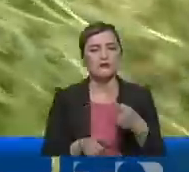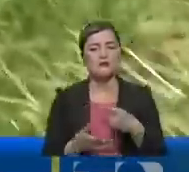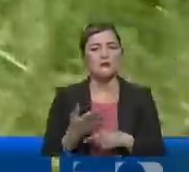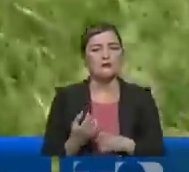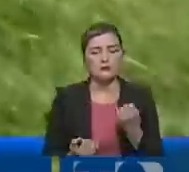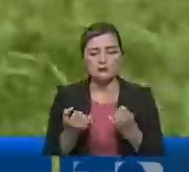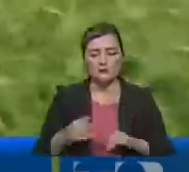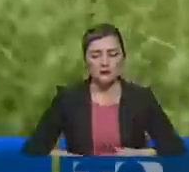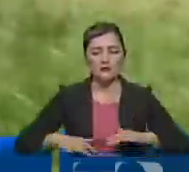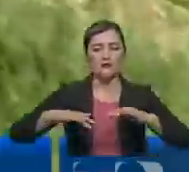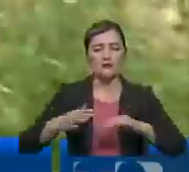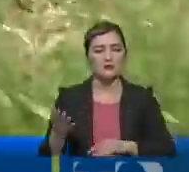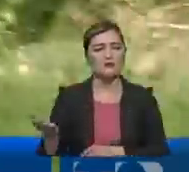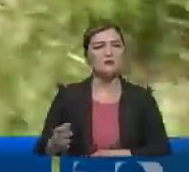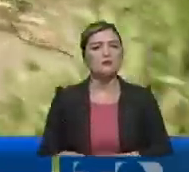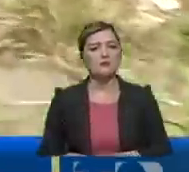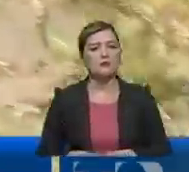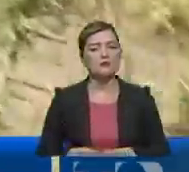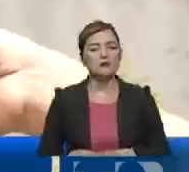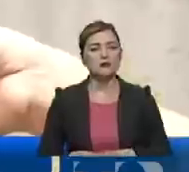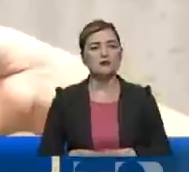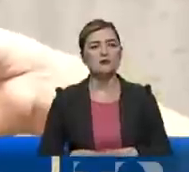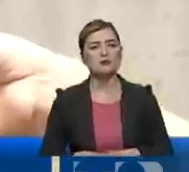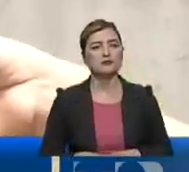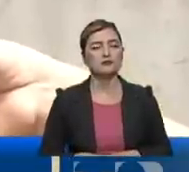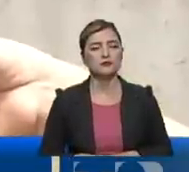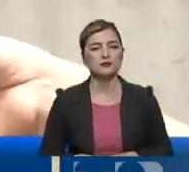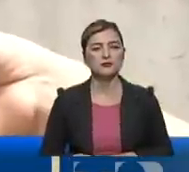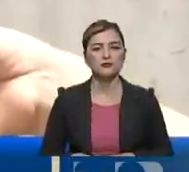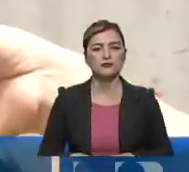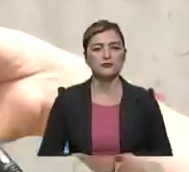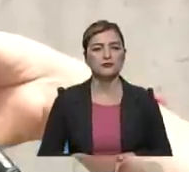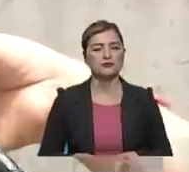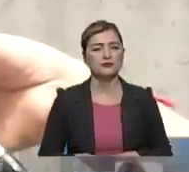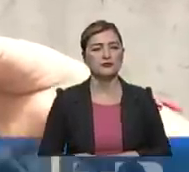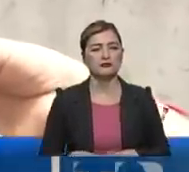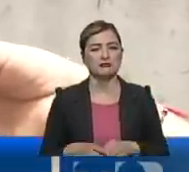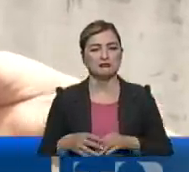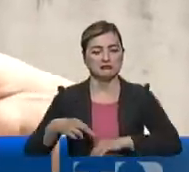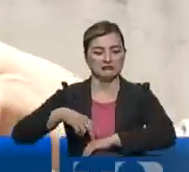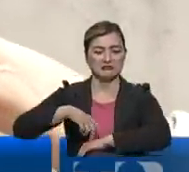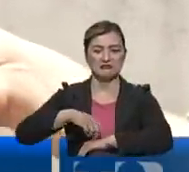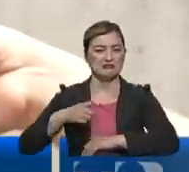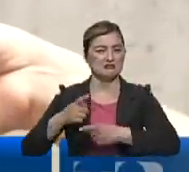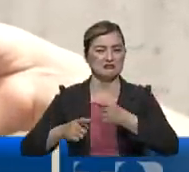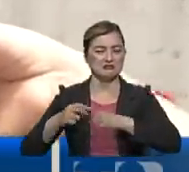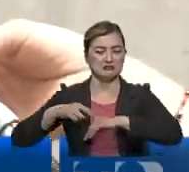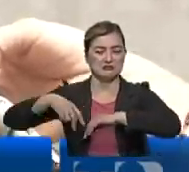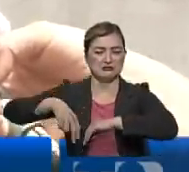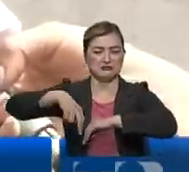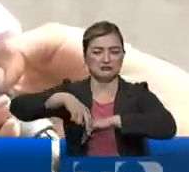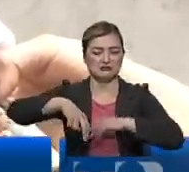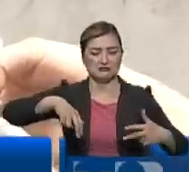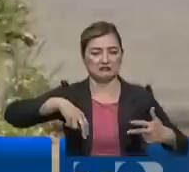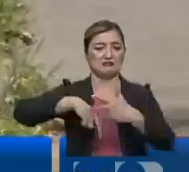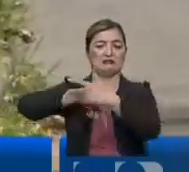prácticamente toda la acera está cubierta de maleza. Calles, a veces los carros no permiten cruzar, pasan así como es bajada,